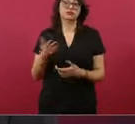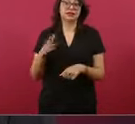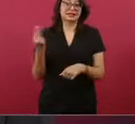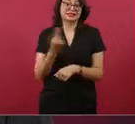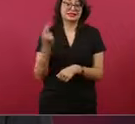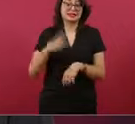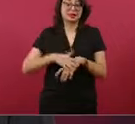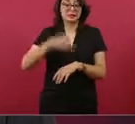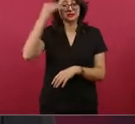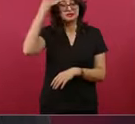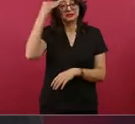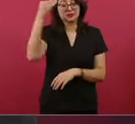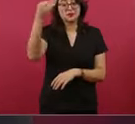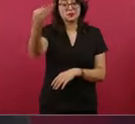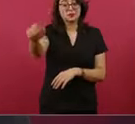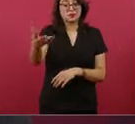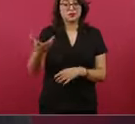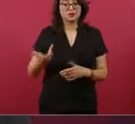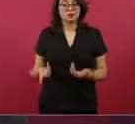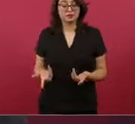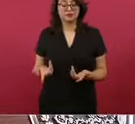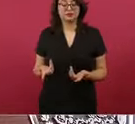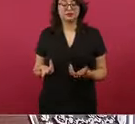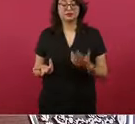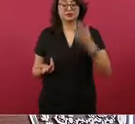para atender el